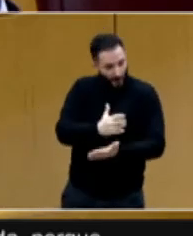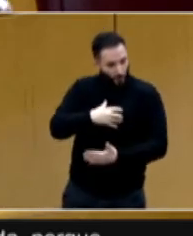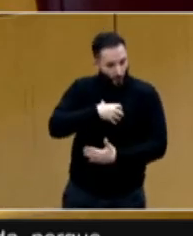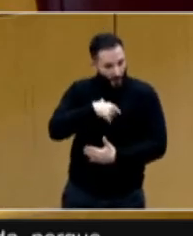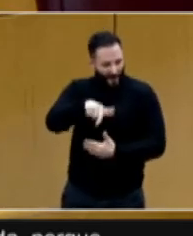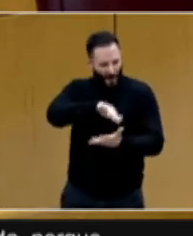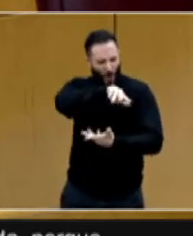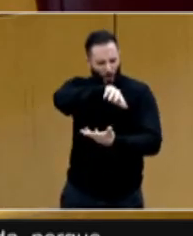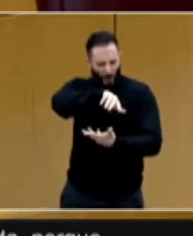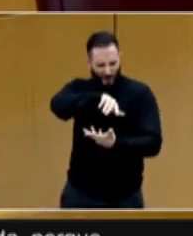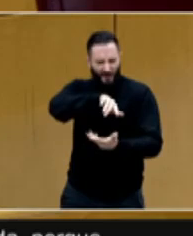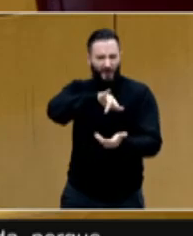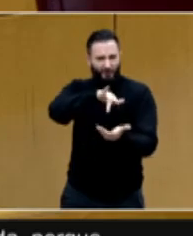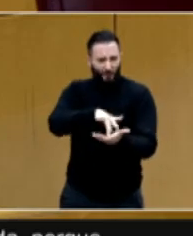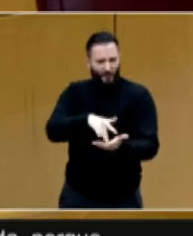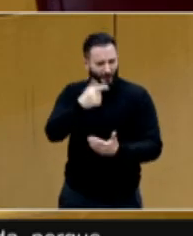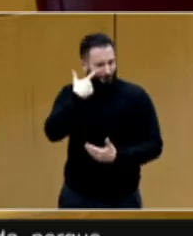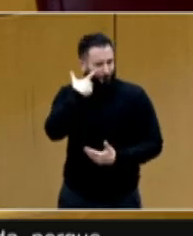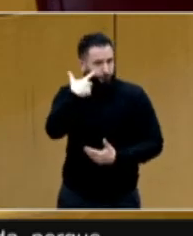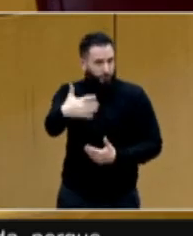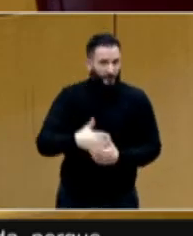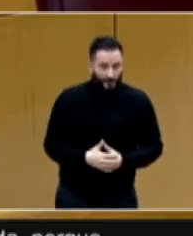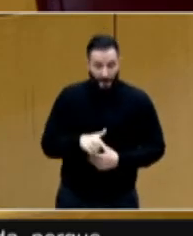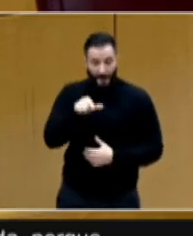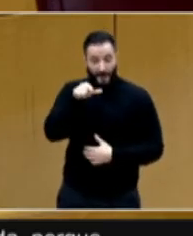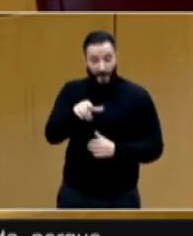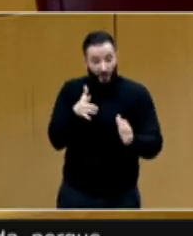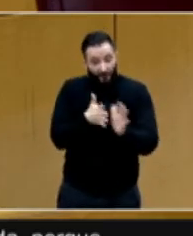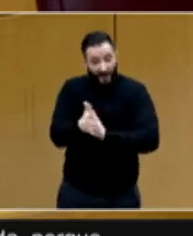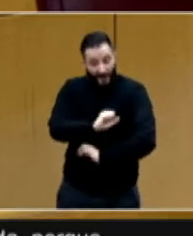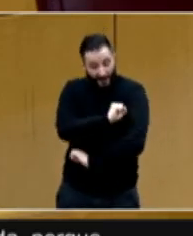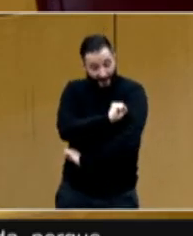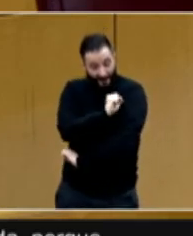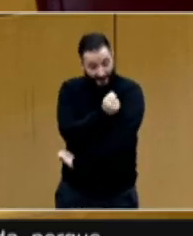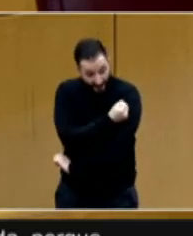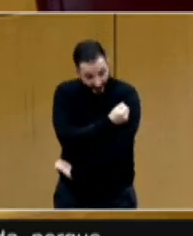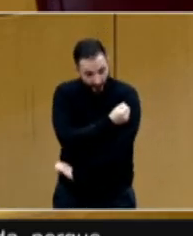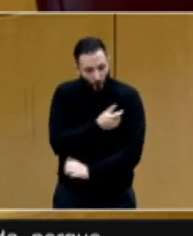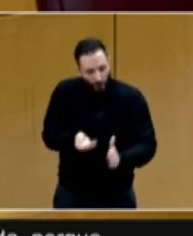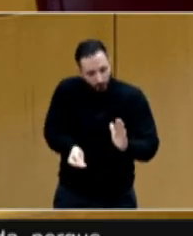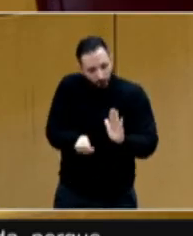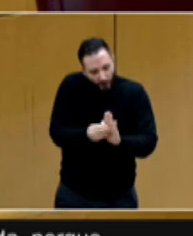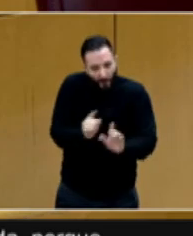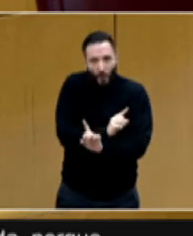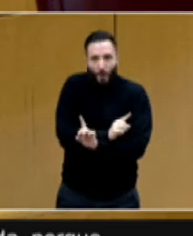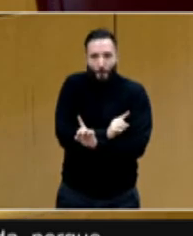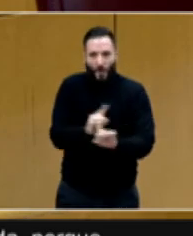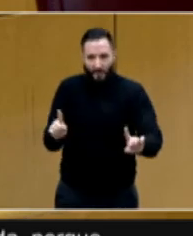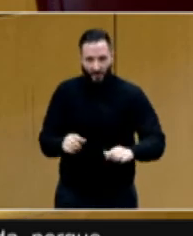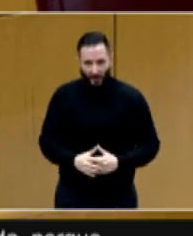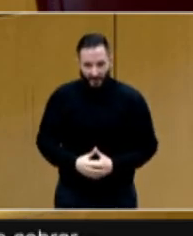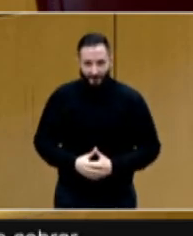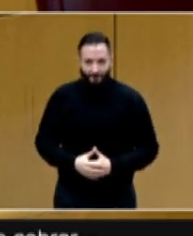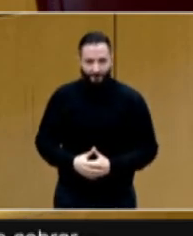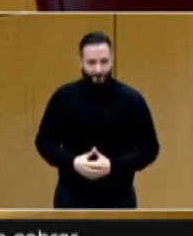noticiable las razones porque hay un registro que impone prohibiciones a gente que tiene ludopatía